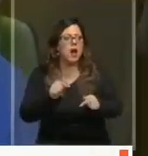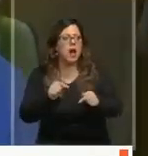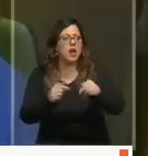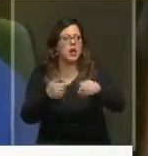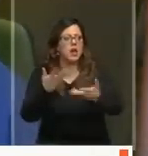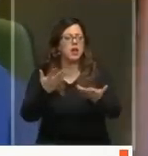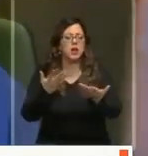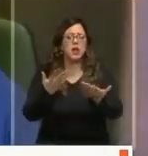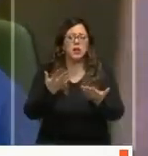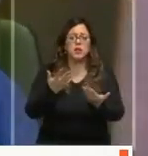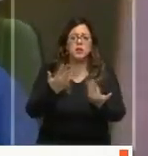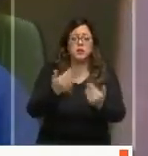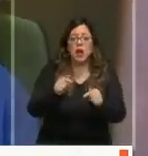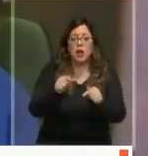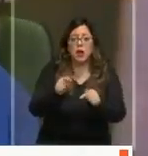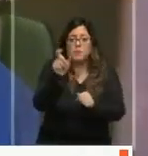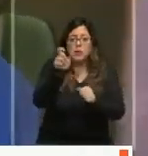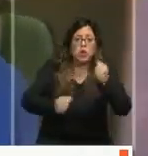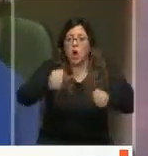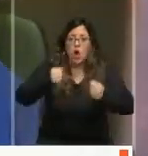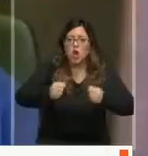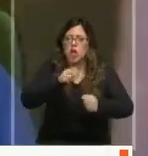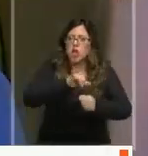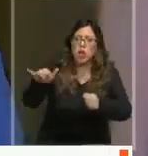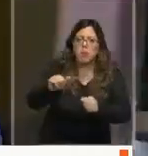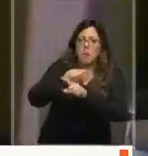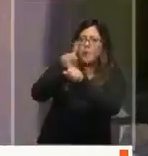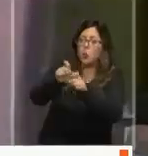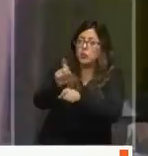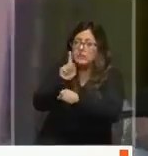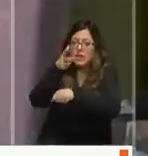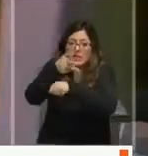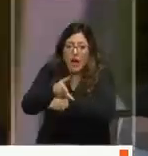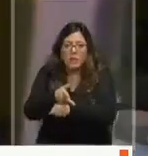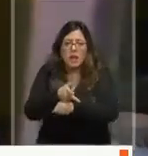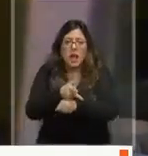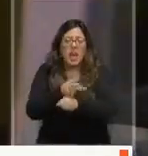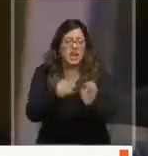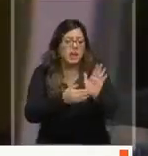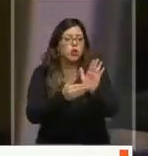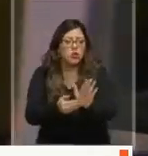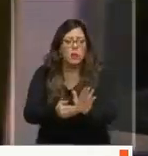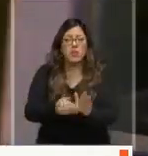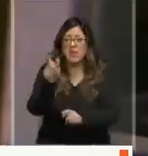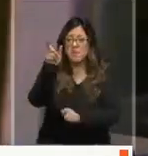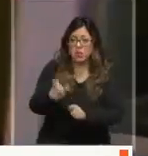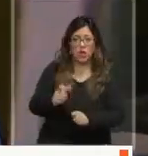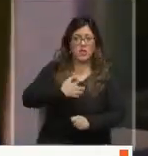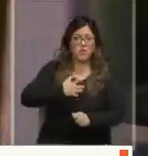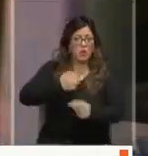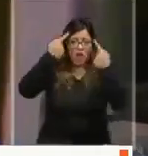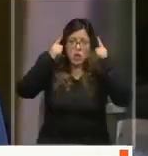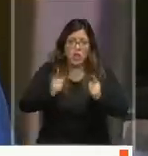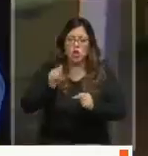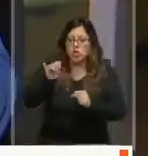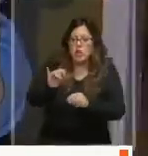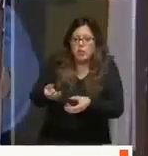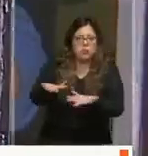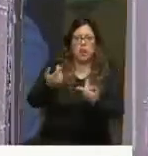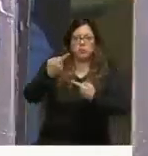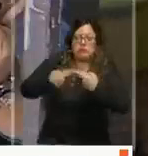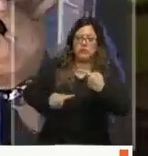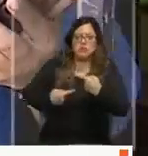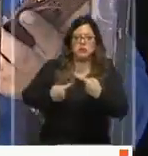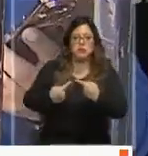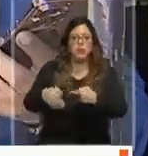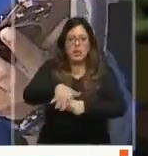ahí le mostramos las cámaras. ¿Estaba muy asustado, herido? Oh, por supuesto, sorprendido por lo que pasó.